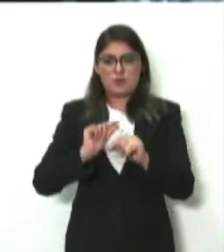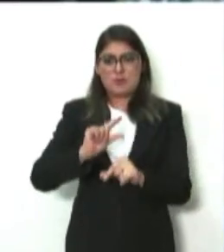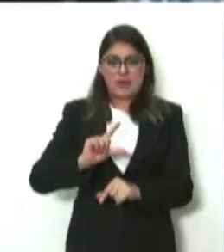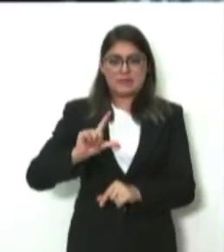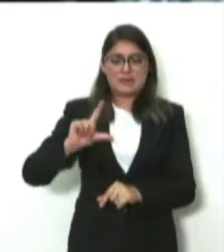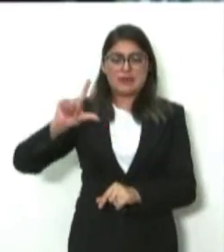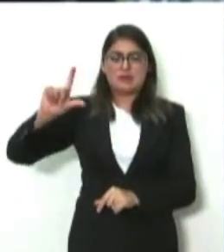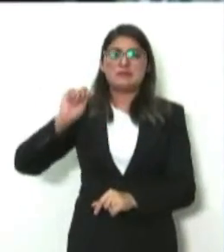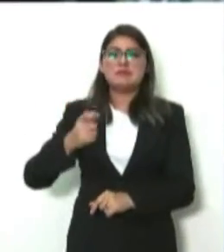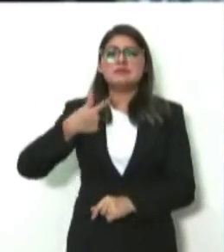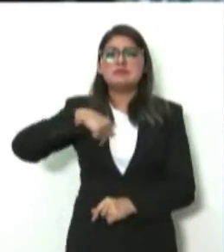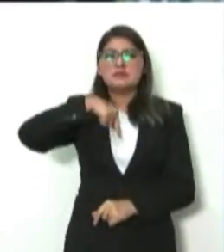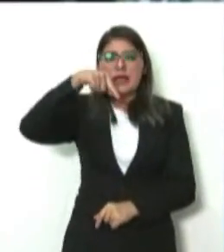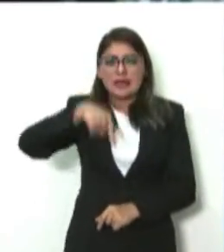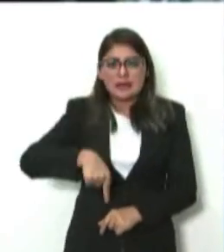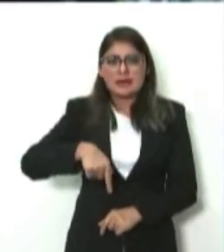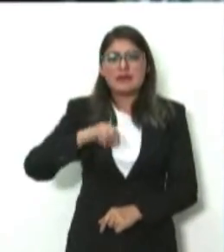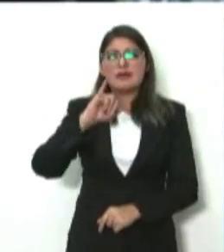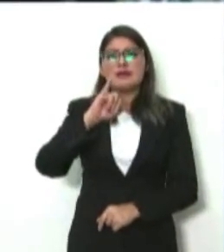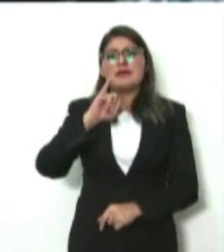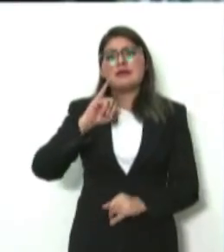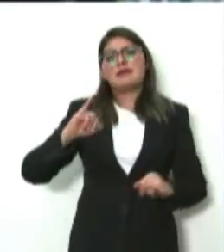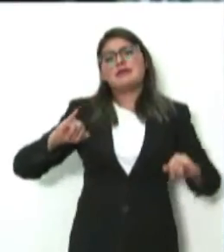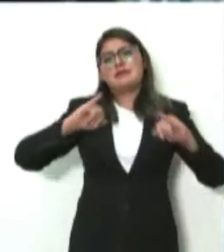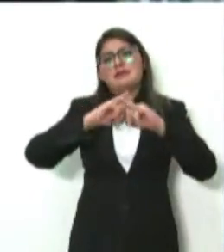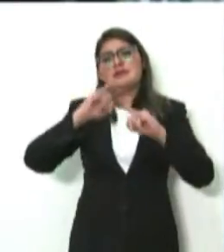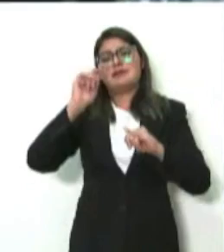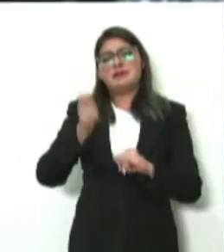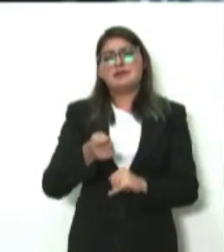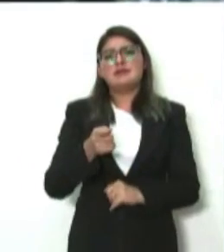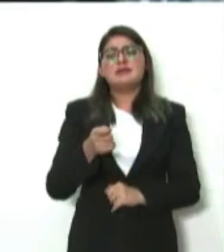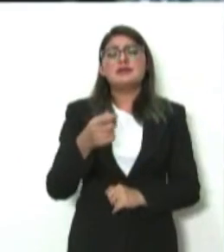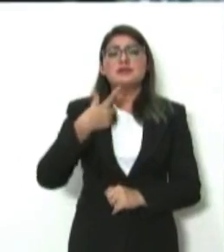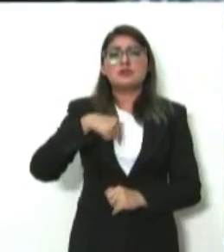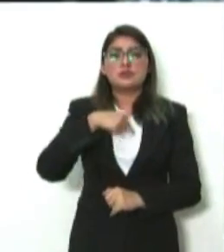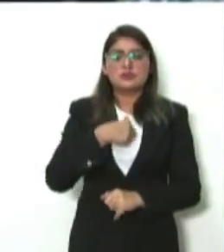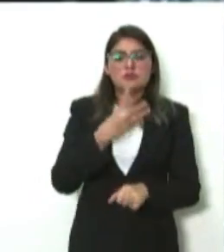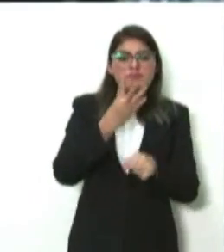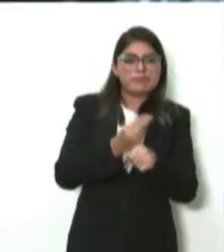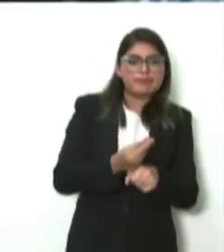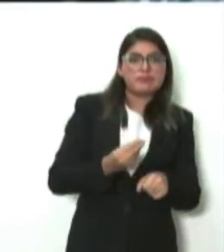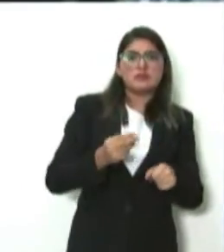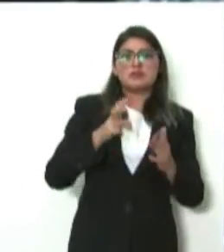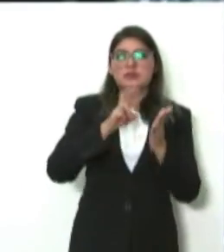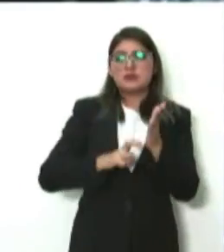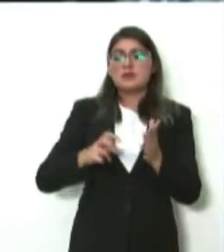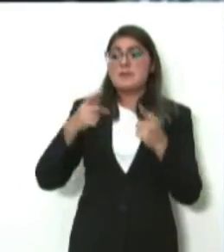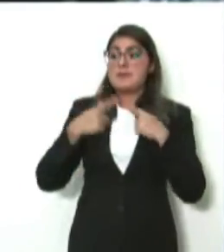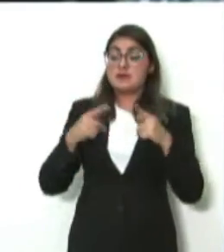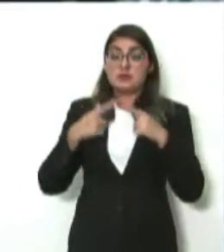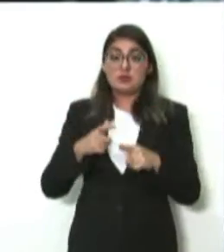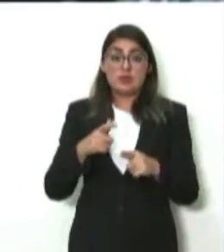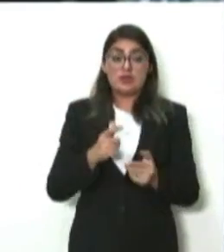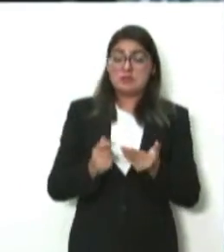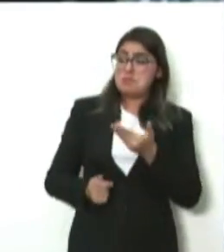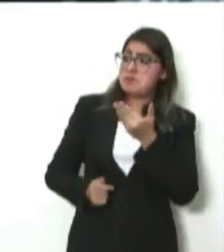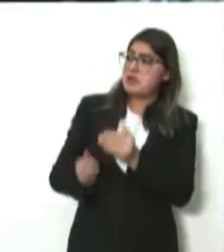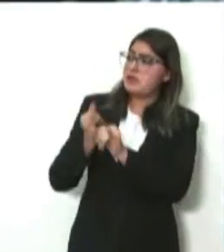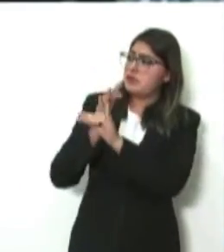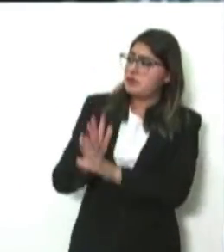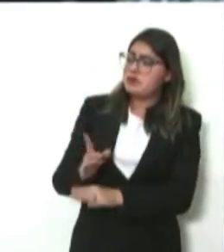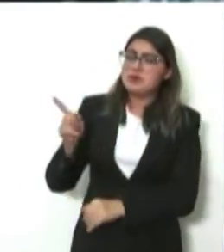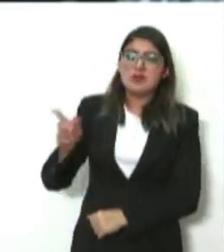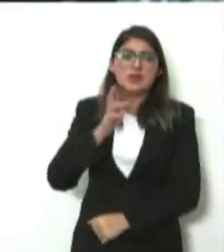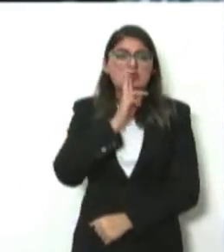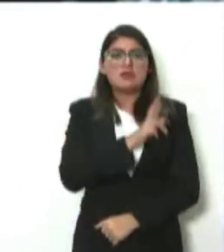institución que se dedica a corregir el contacto de la autoridad con la sociedad cuando le contesta en